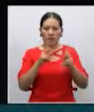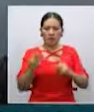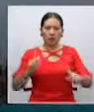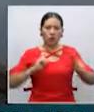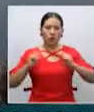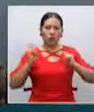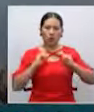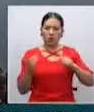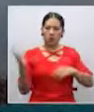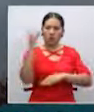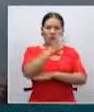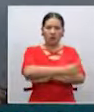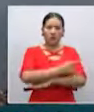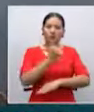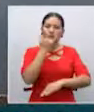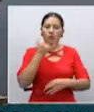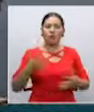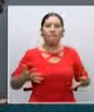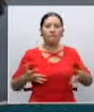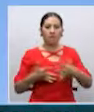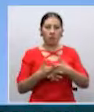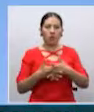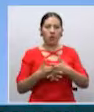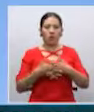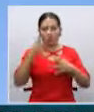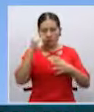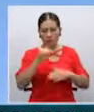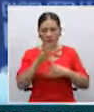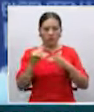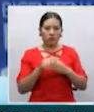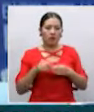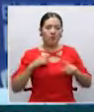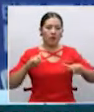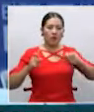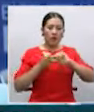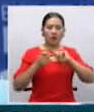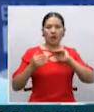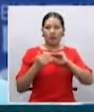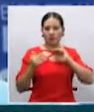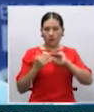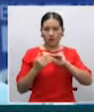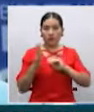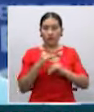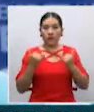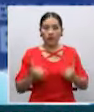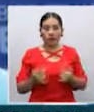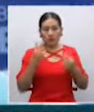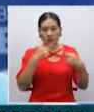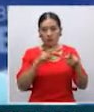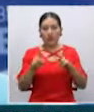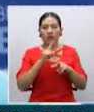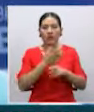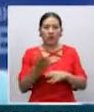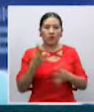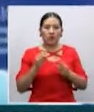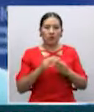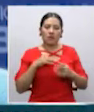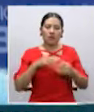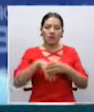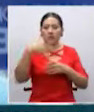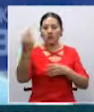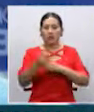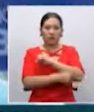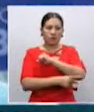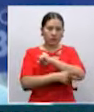se ven bloqueados, ¿no? Por estas amenazas, y eso hace que ellos tengan que salir del país y les impide, en